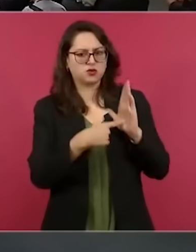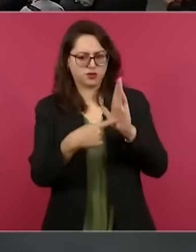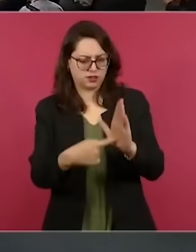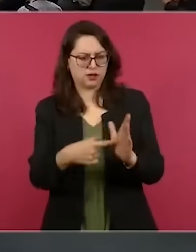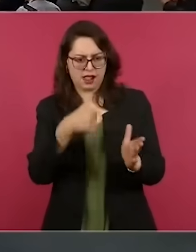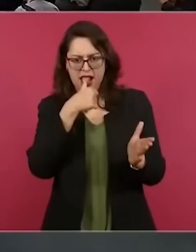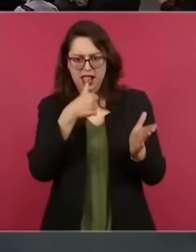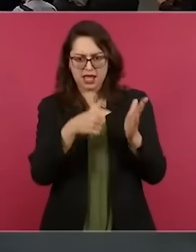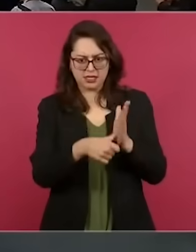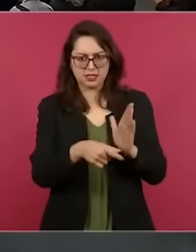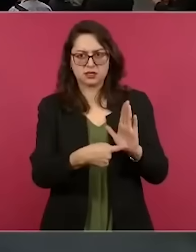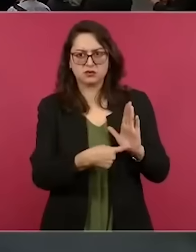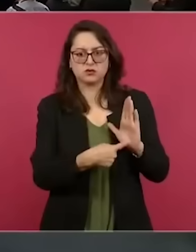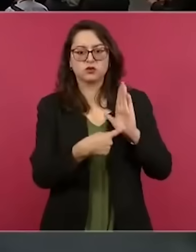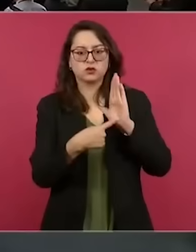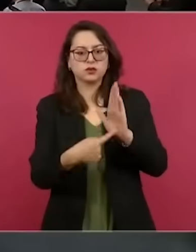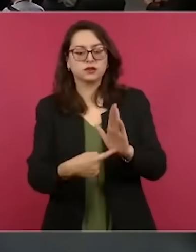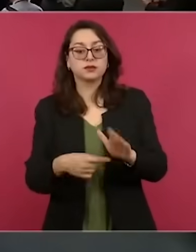carta,